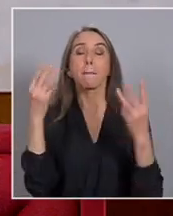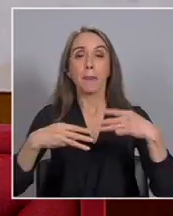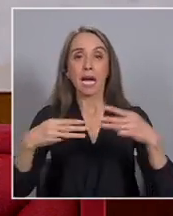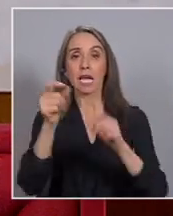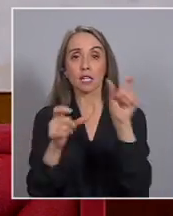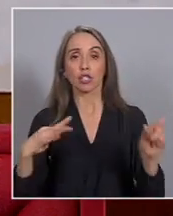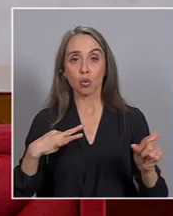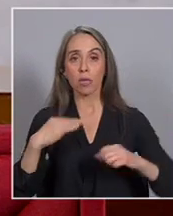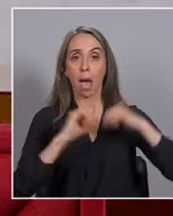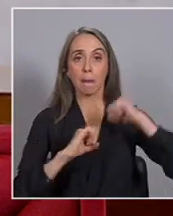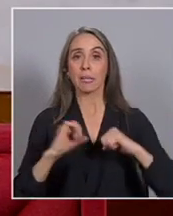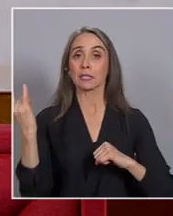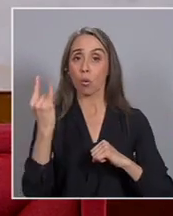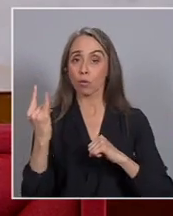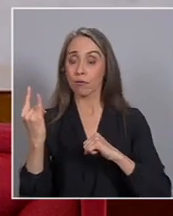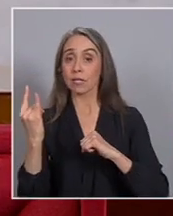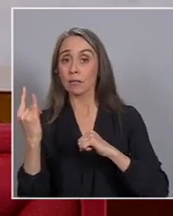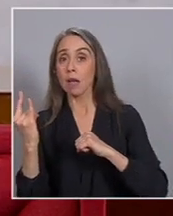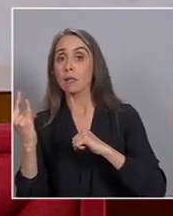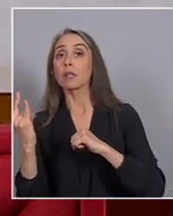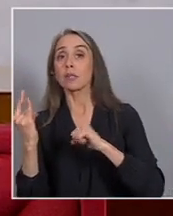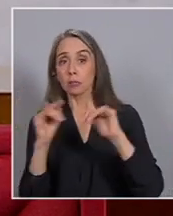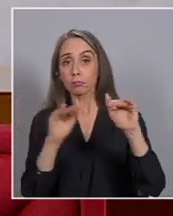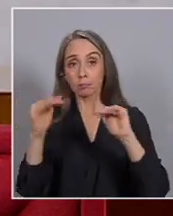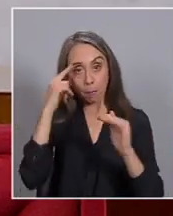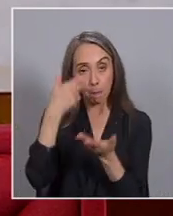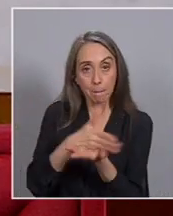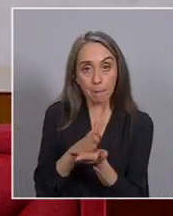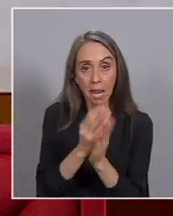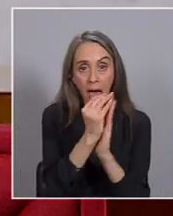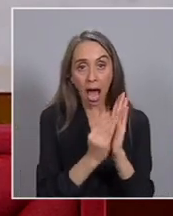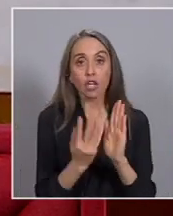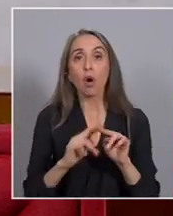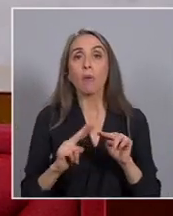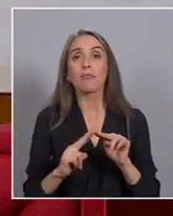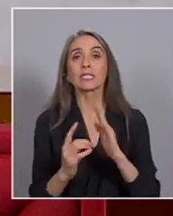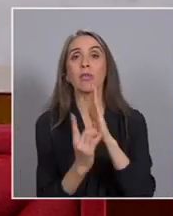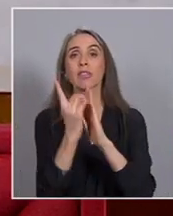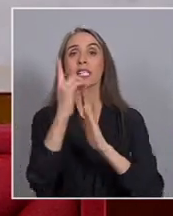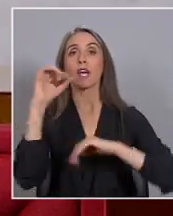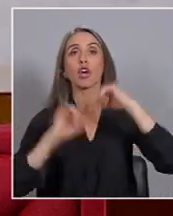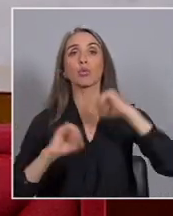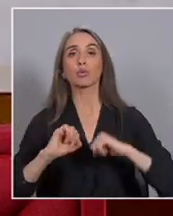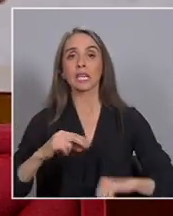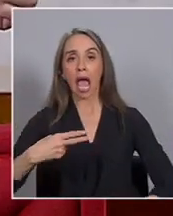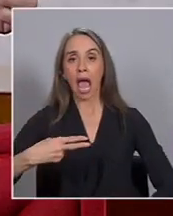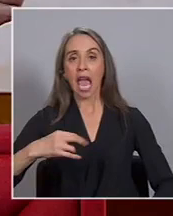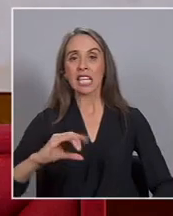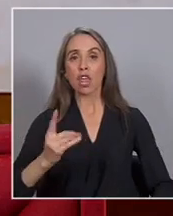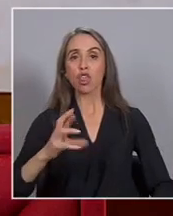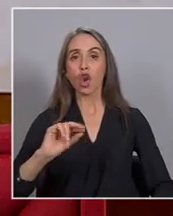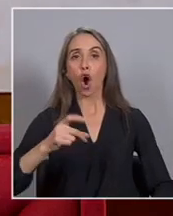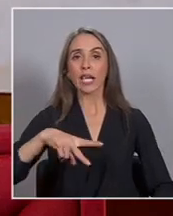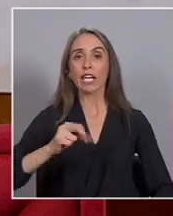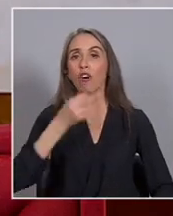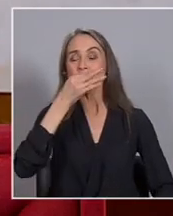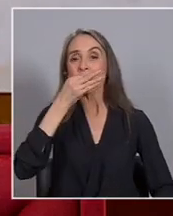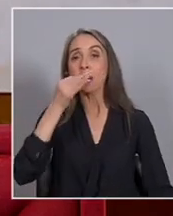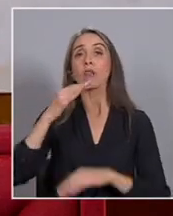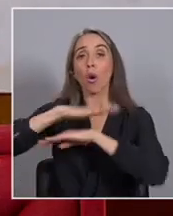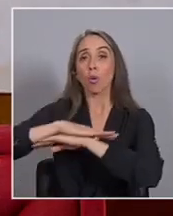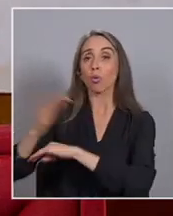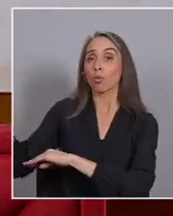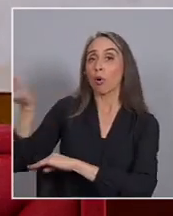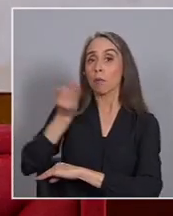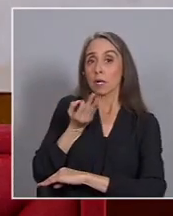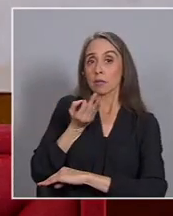ciudadanía, empresas y universidades, están trazando un plan de acción para el desarrollo de esta industria, también siguiendo las recomendaciones que nos